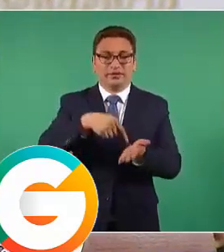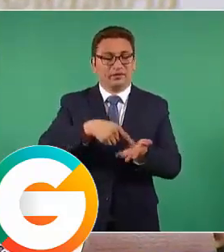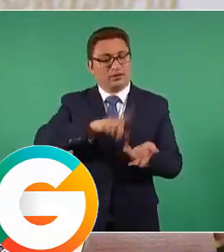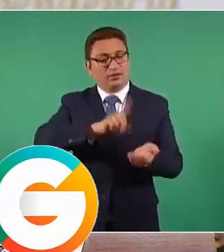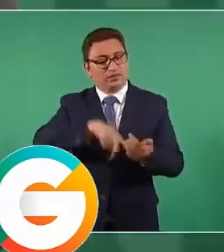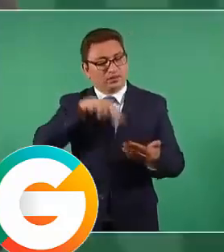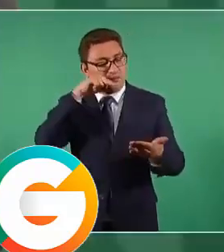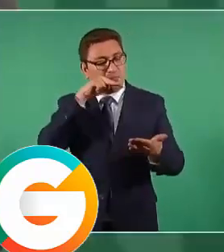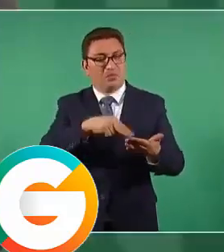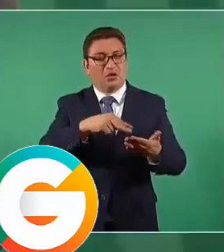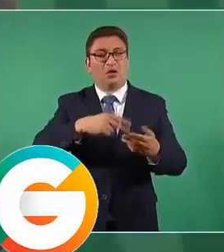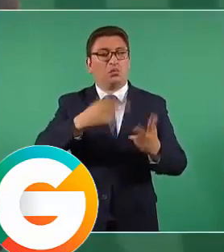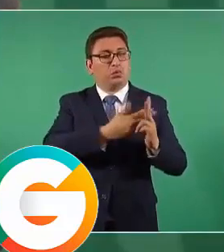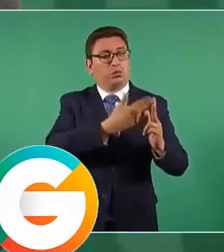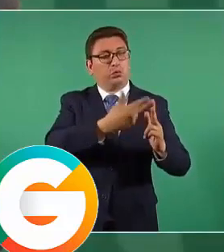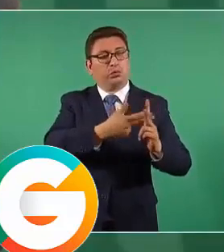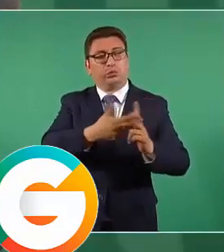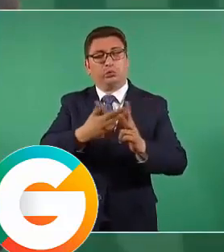sangre.